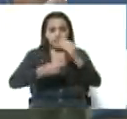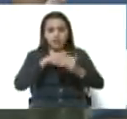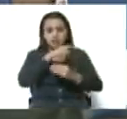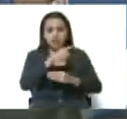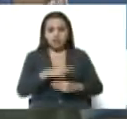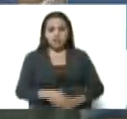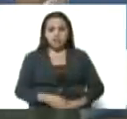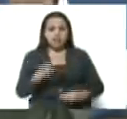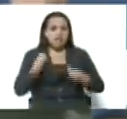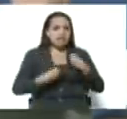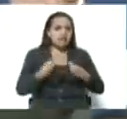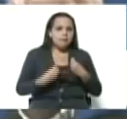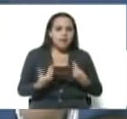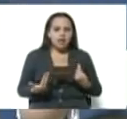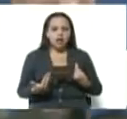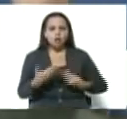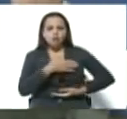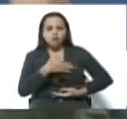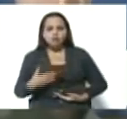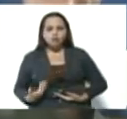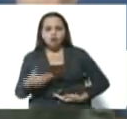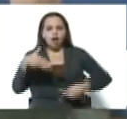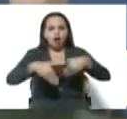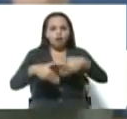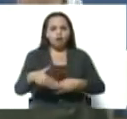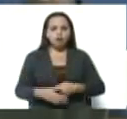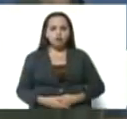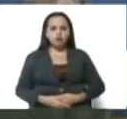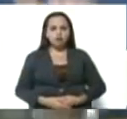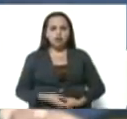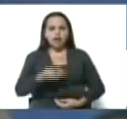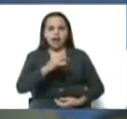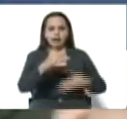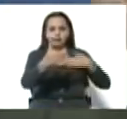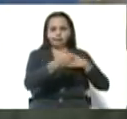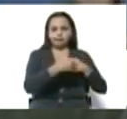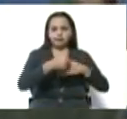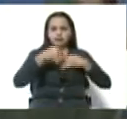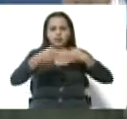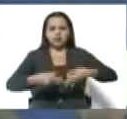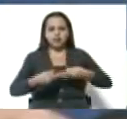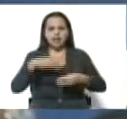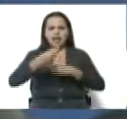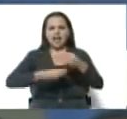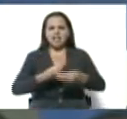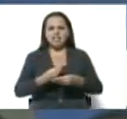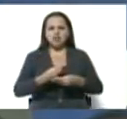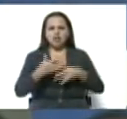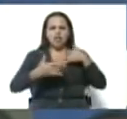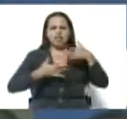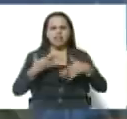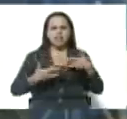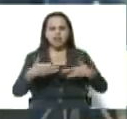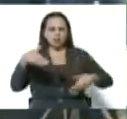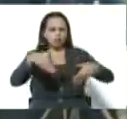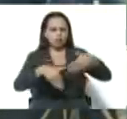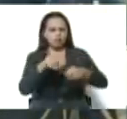desesperados por las votos donald trump se va al comando sur a hacer un acto de campaña